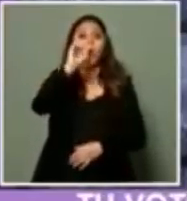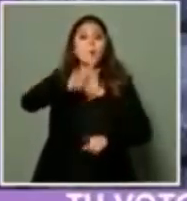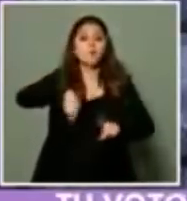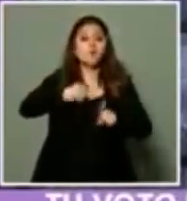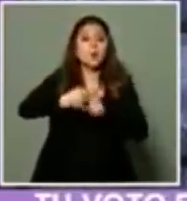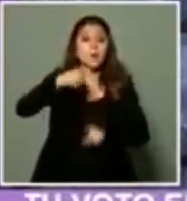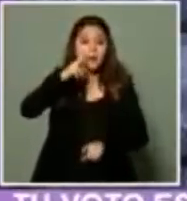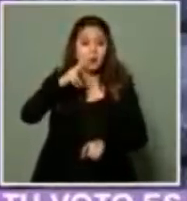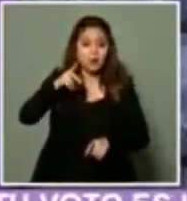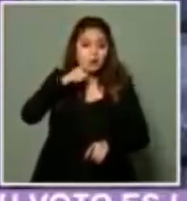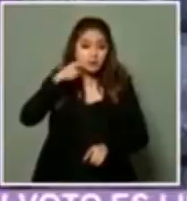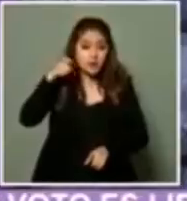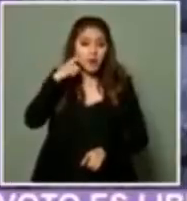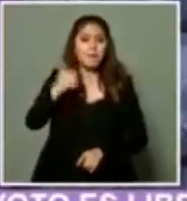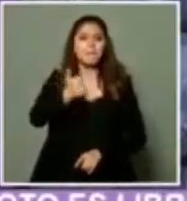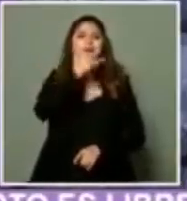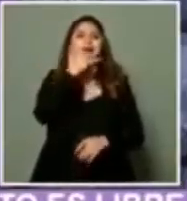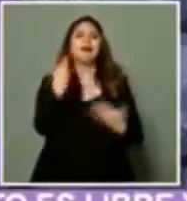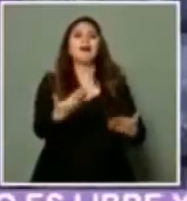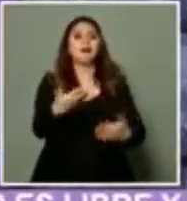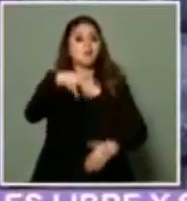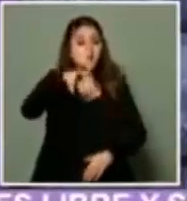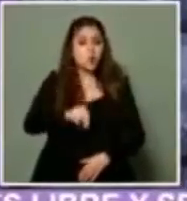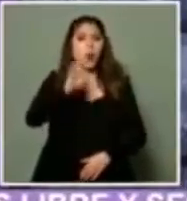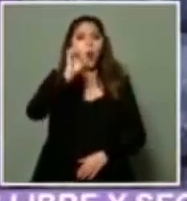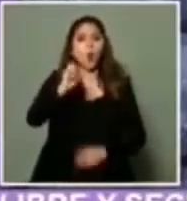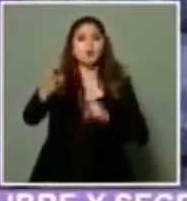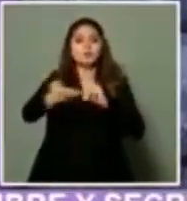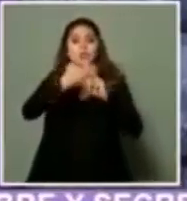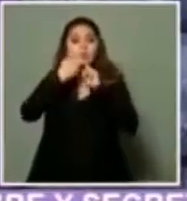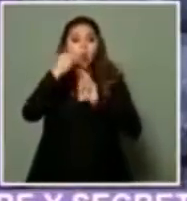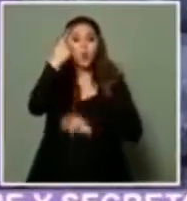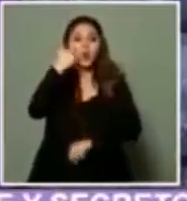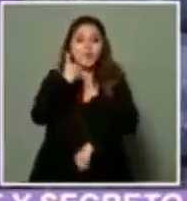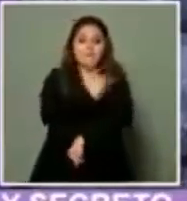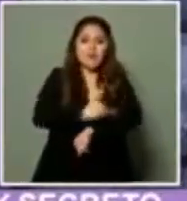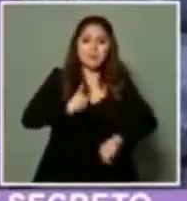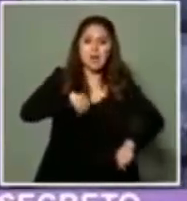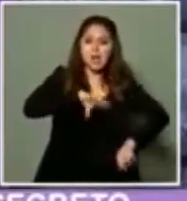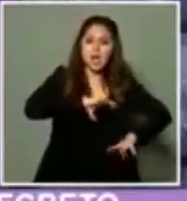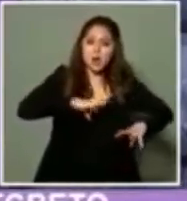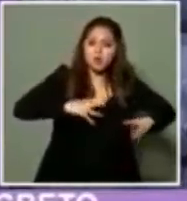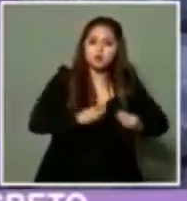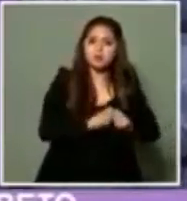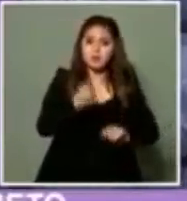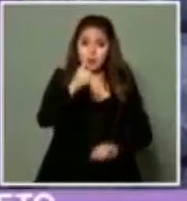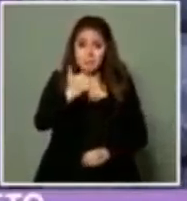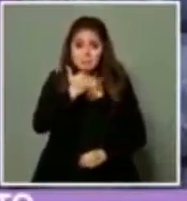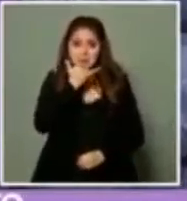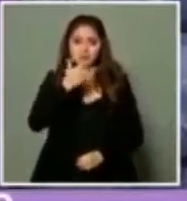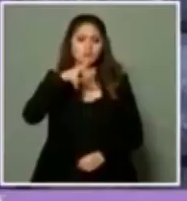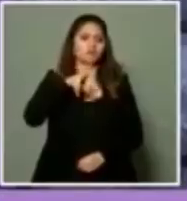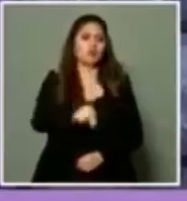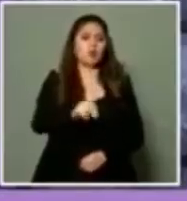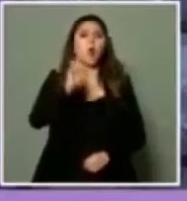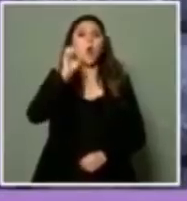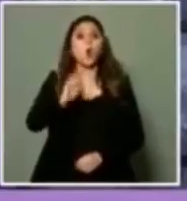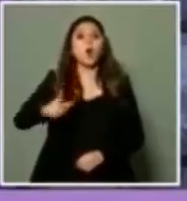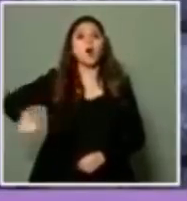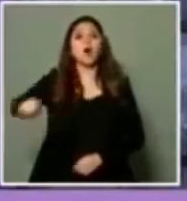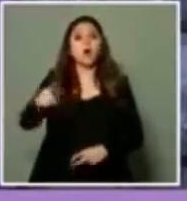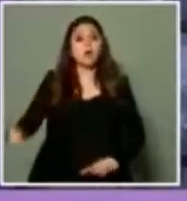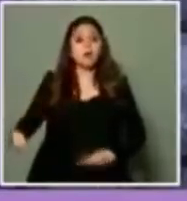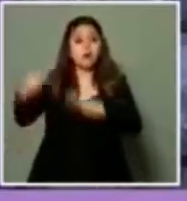se perdona, el secuestro de un ser querido no se perdona, los negocios del narcotráfico no se